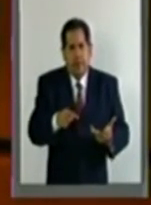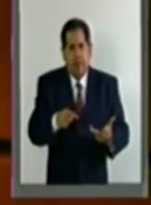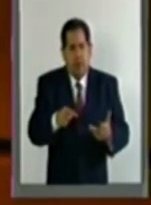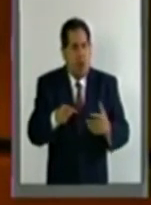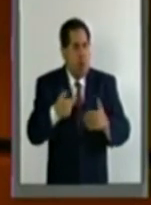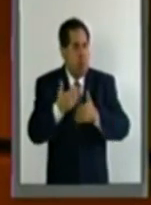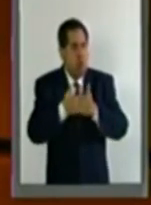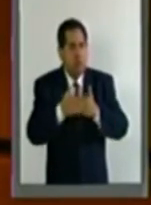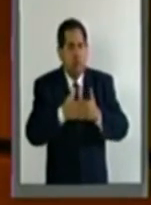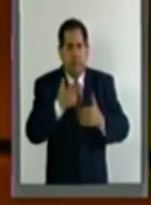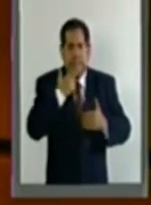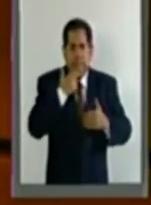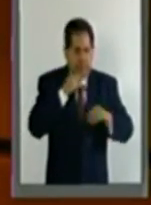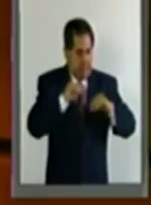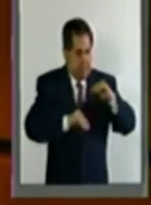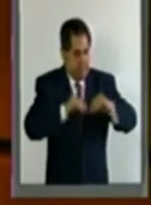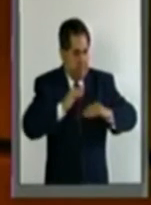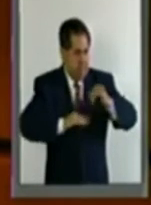construyendo